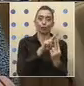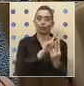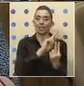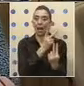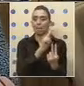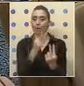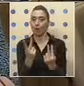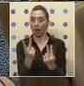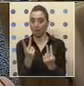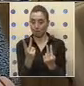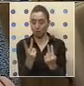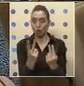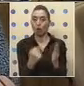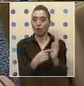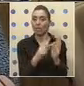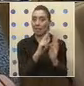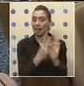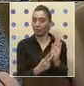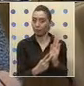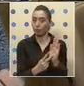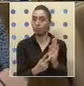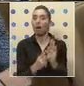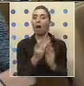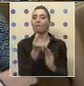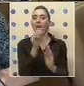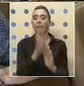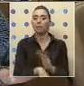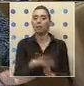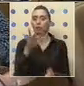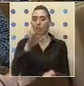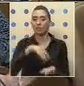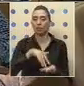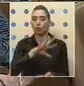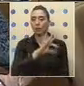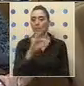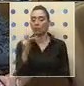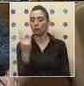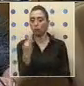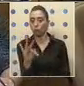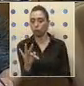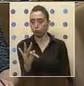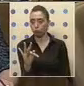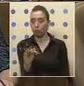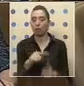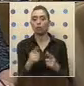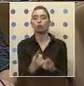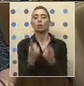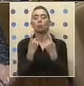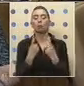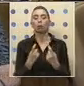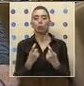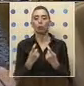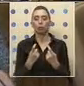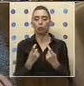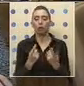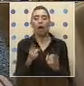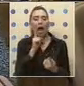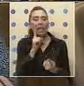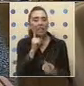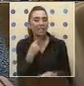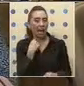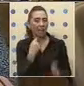propuestos tienen un menor valor a las 5.500 UF. Y entonces me pregunto, ¿a quiénes